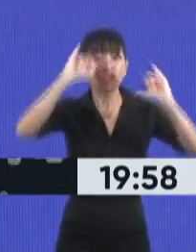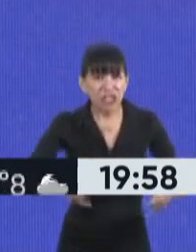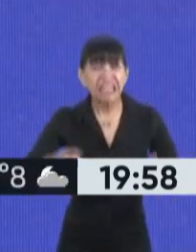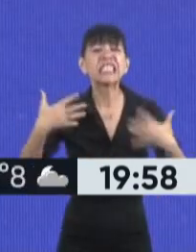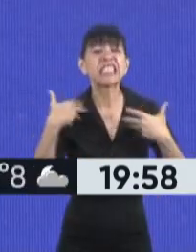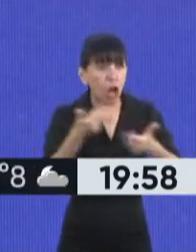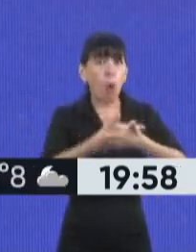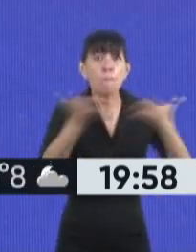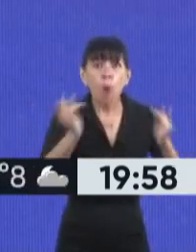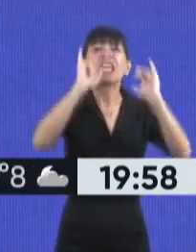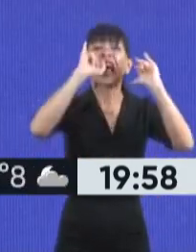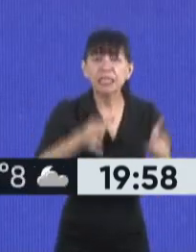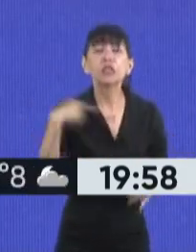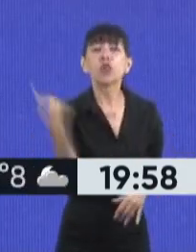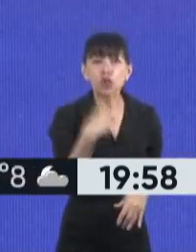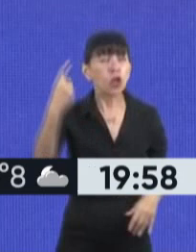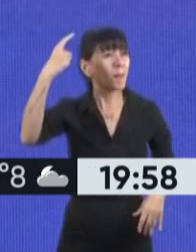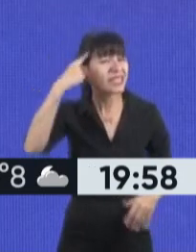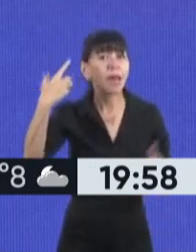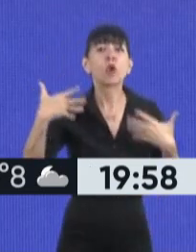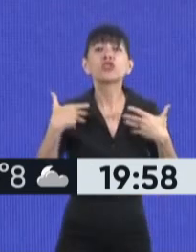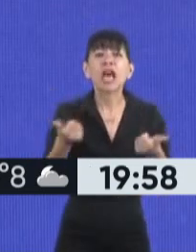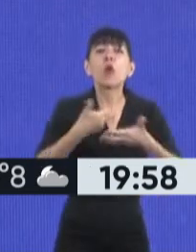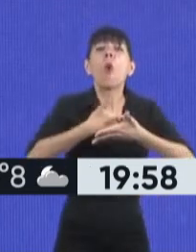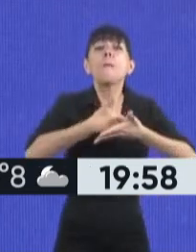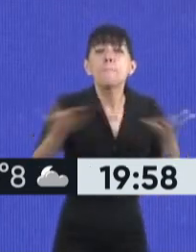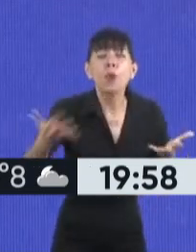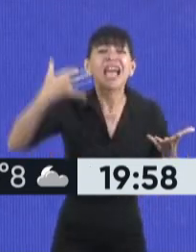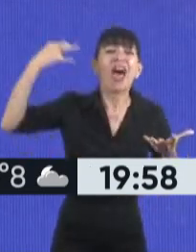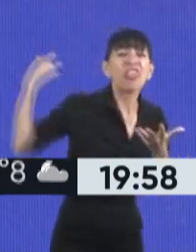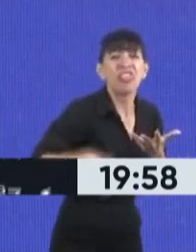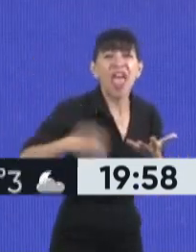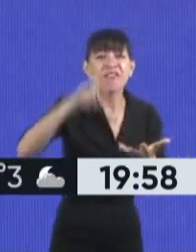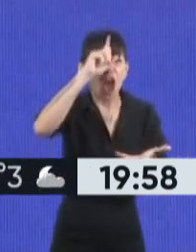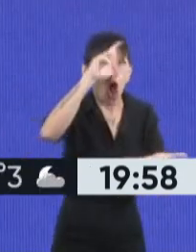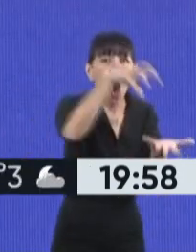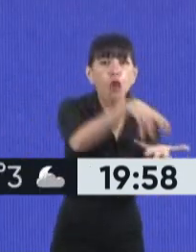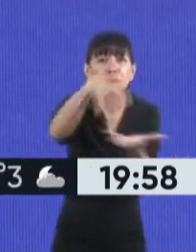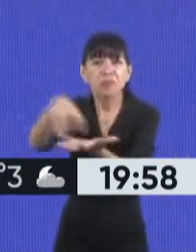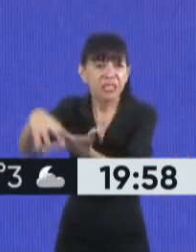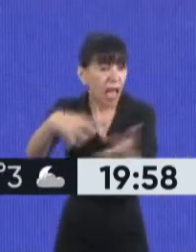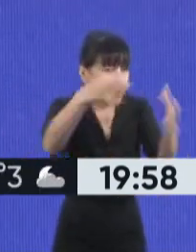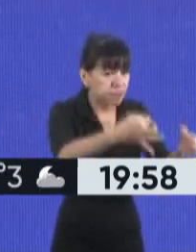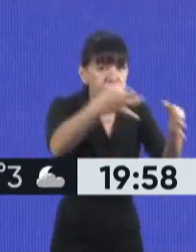nosotros creemos que la salud pública exige que los hospitales funcionen.